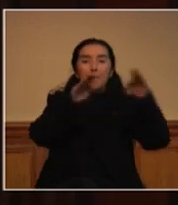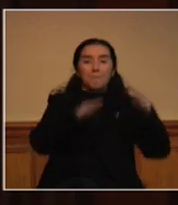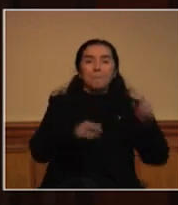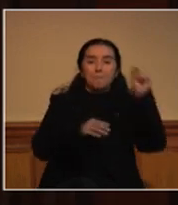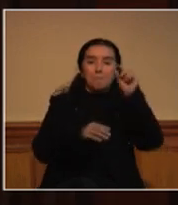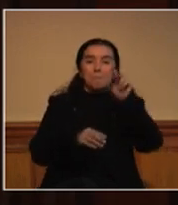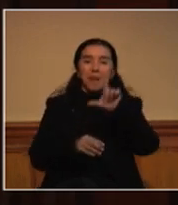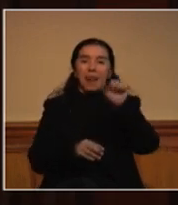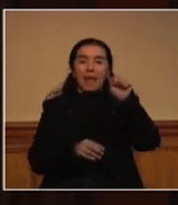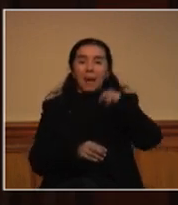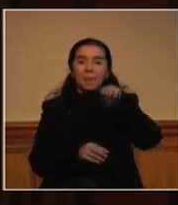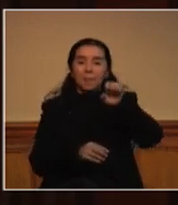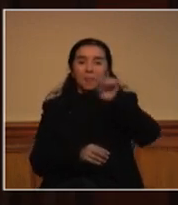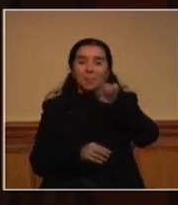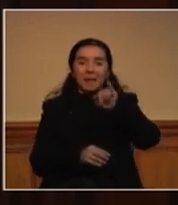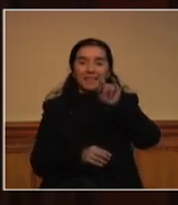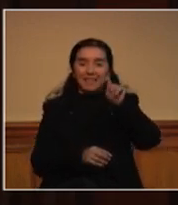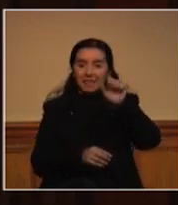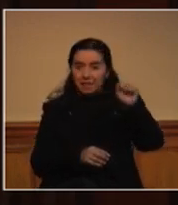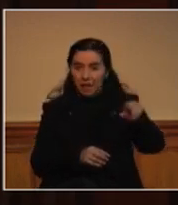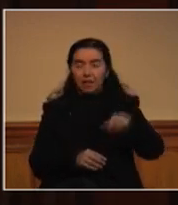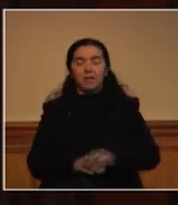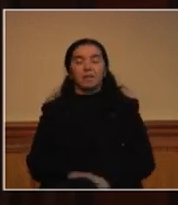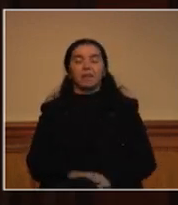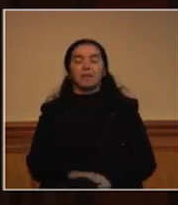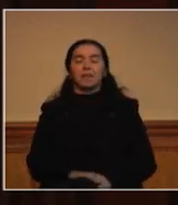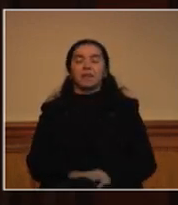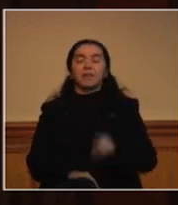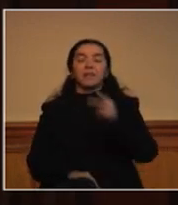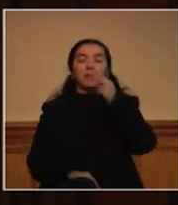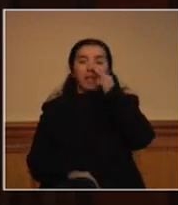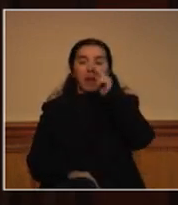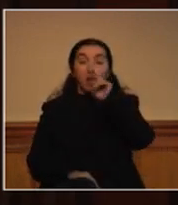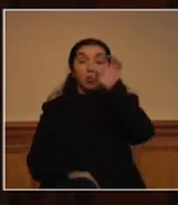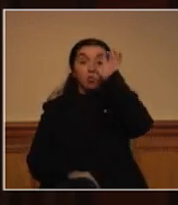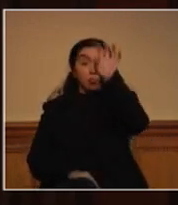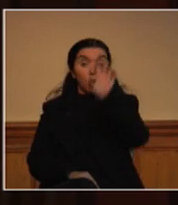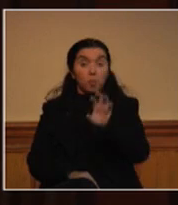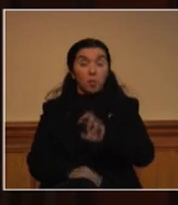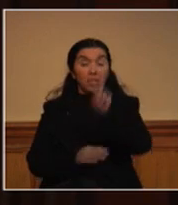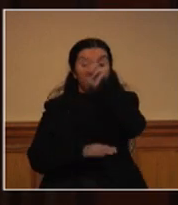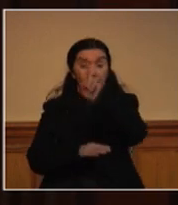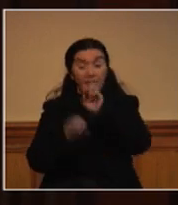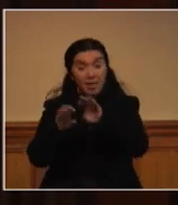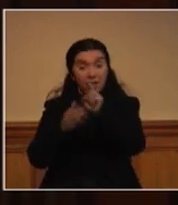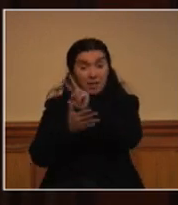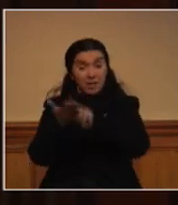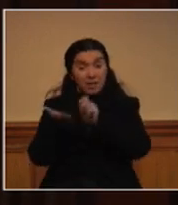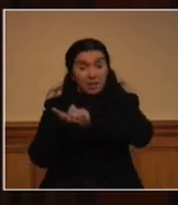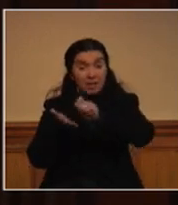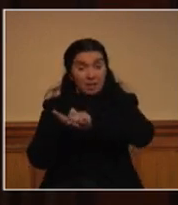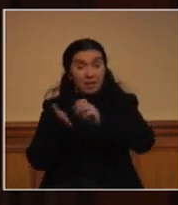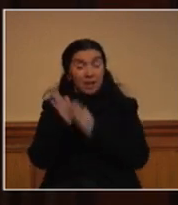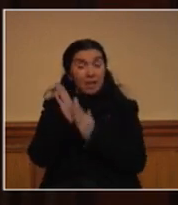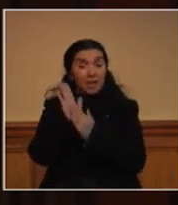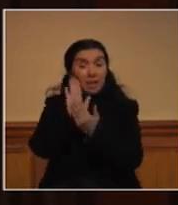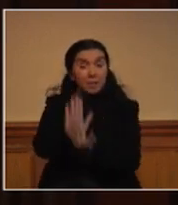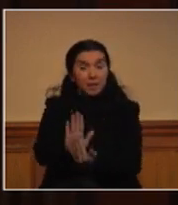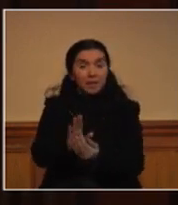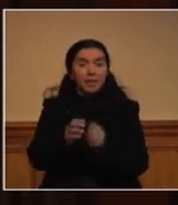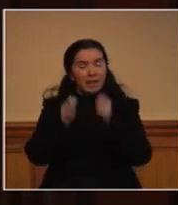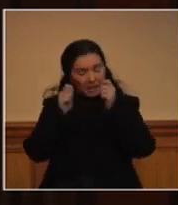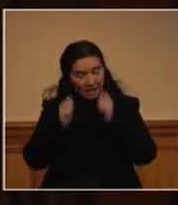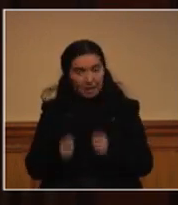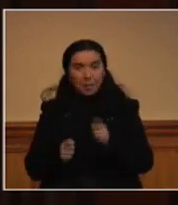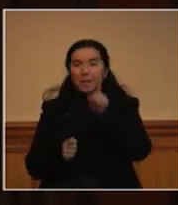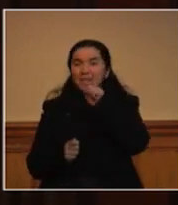otros resultados con relación a los componentes de la alfabetización, hay evidencia sobre la capacidad que